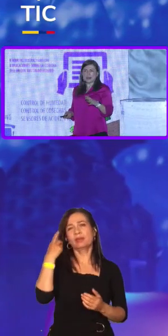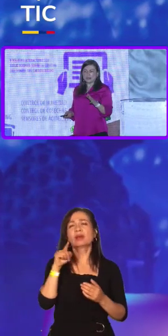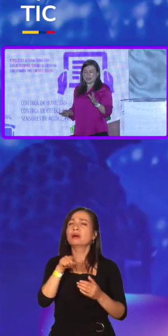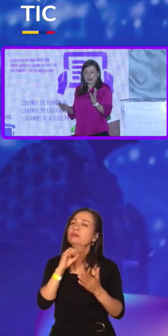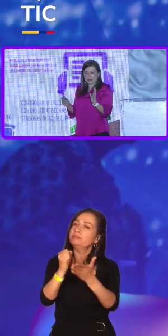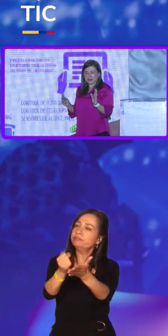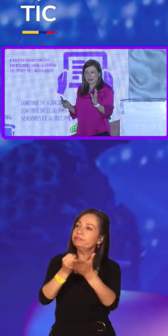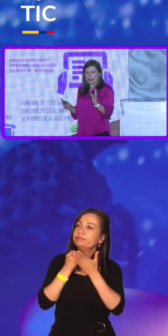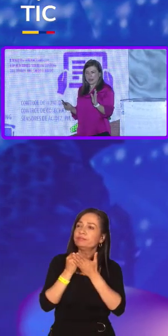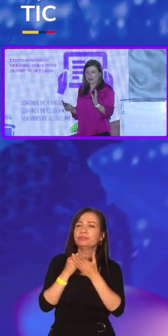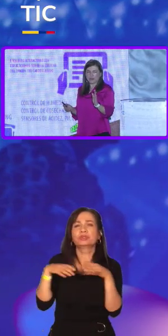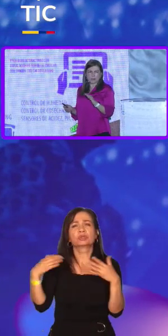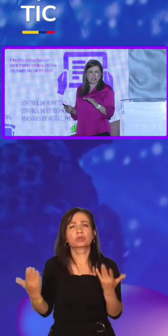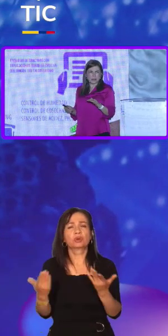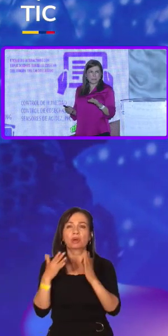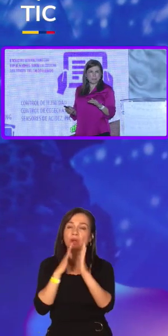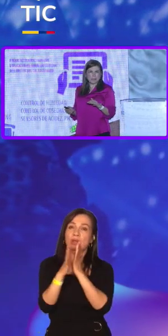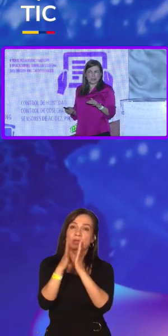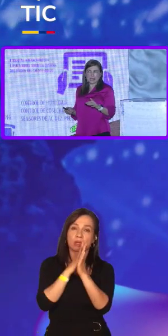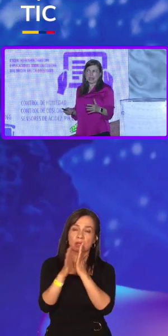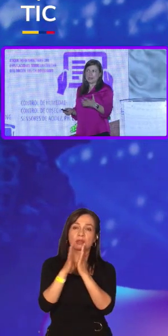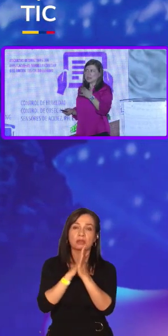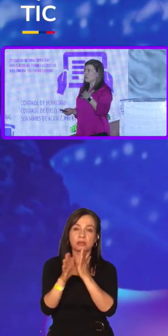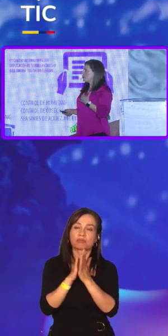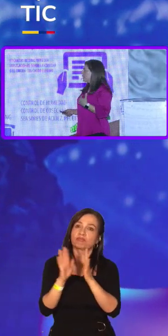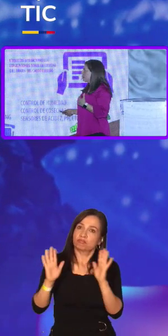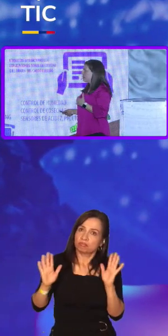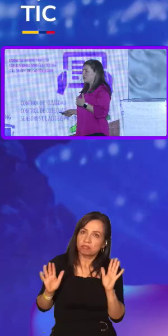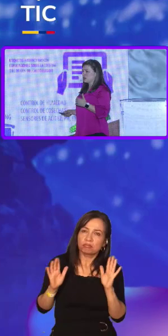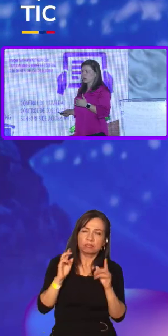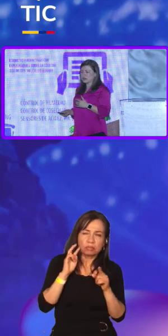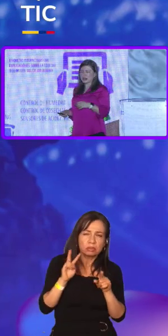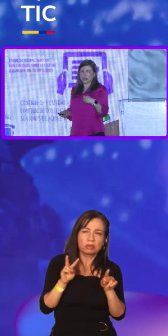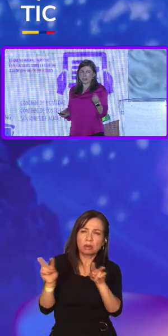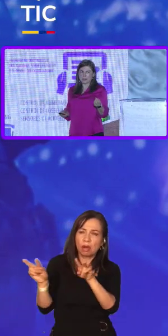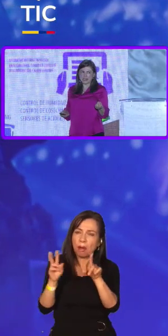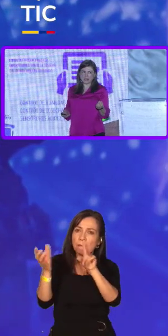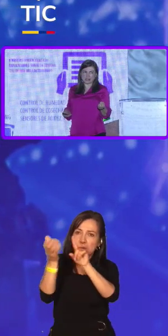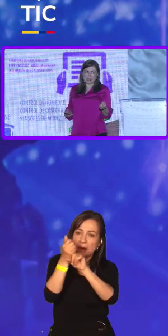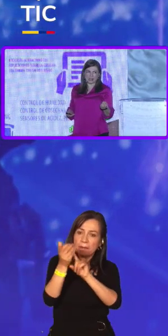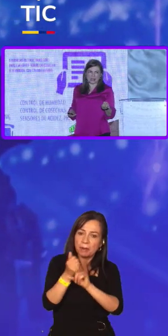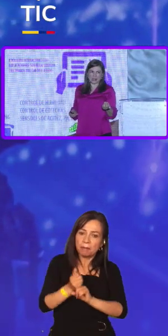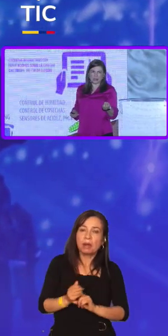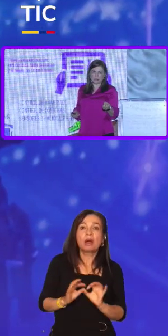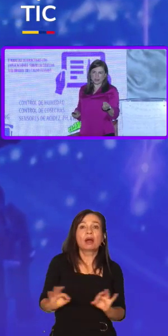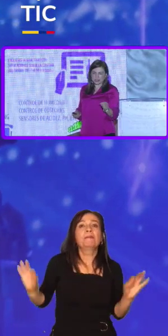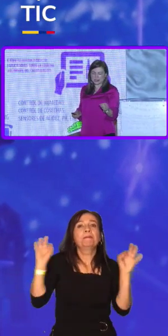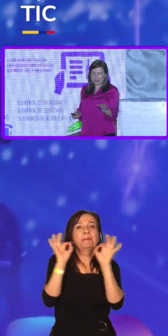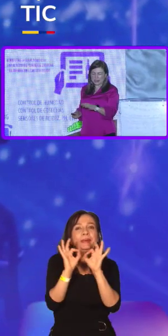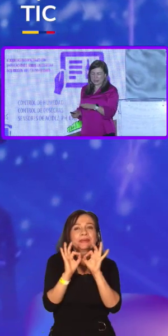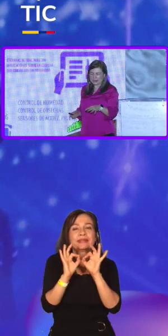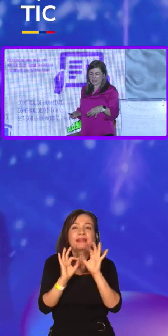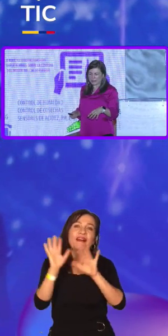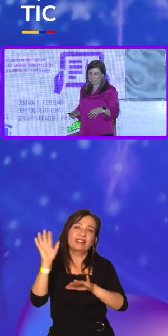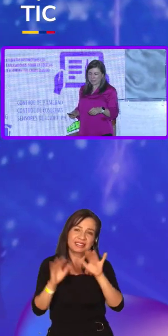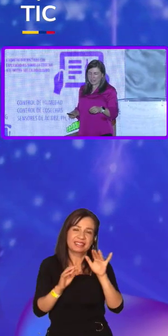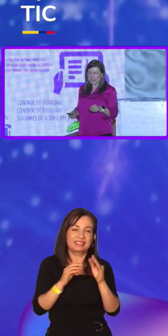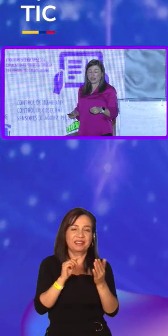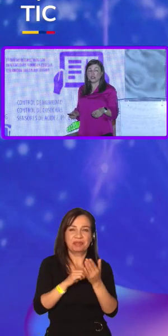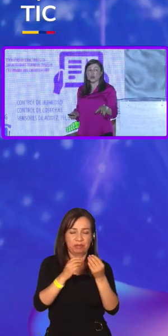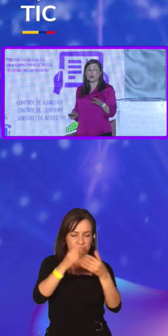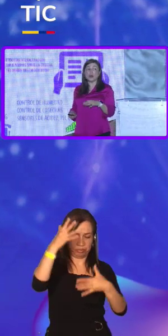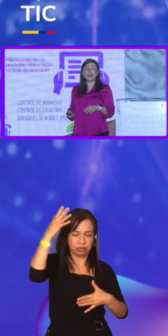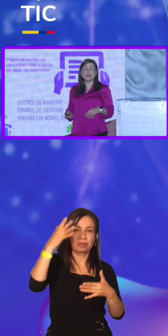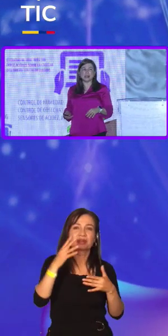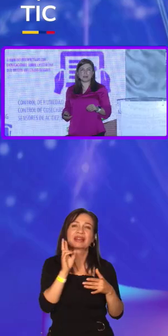Nos ayuda a encontrar información que tal vez es importante para nosotros, que no siempre se resalta en los menús que